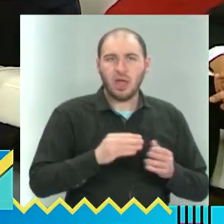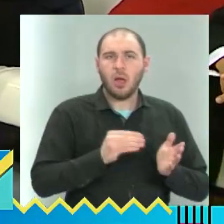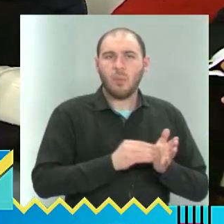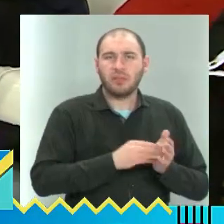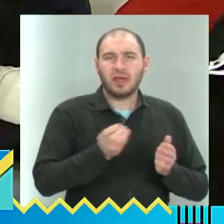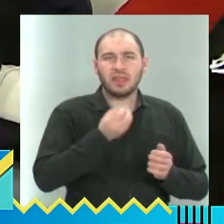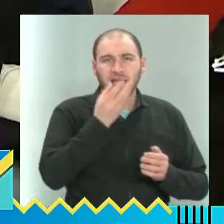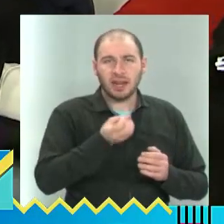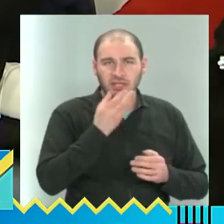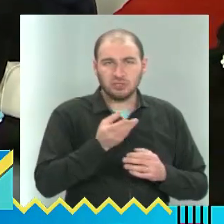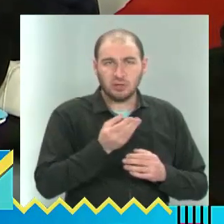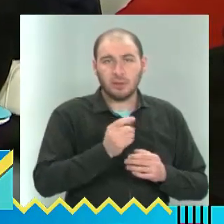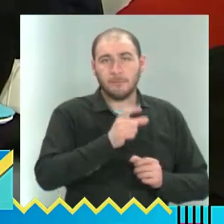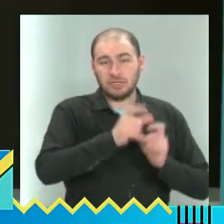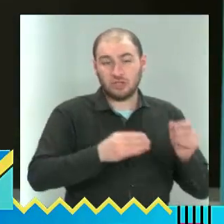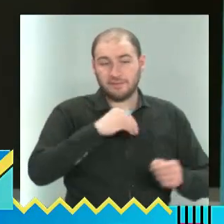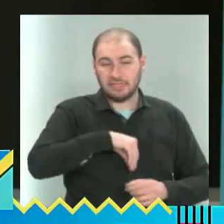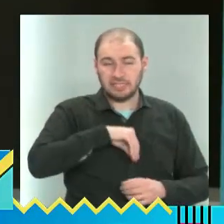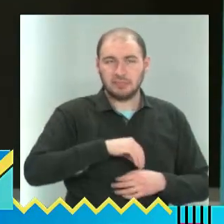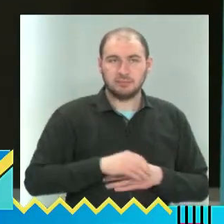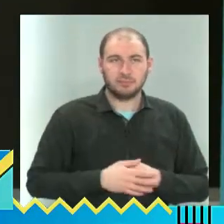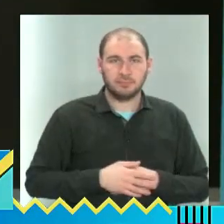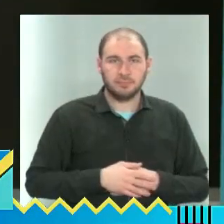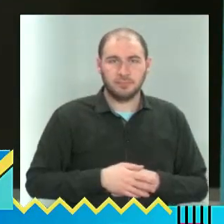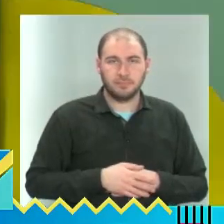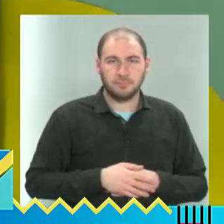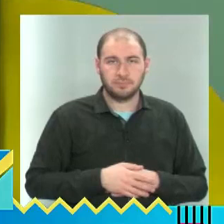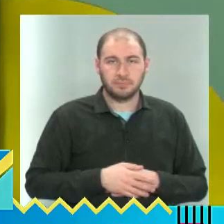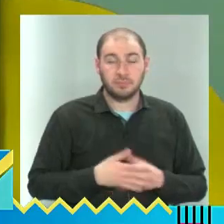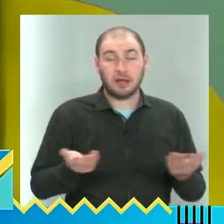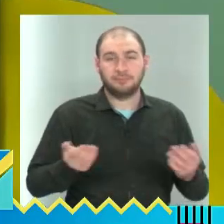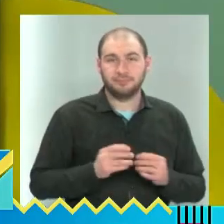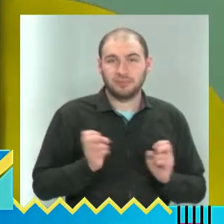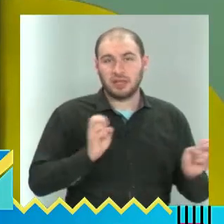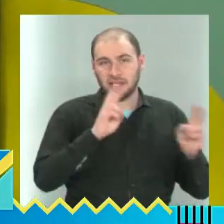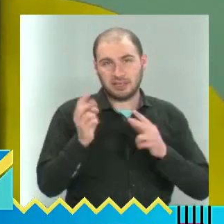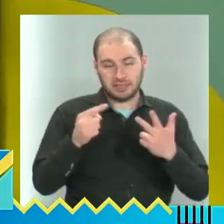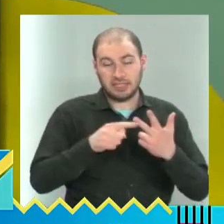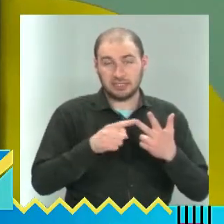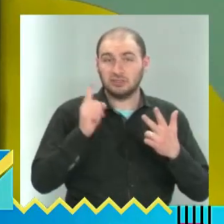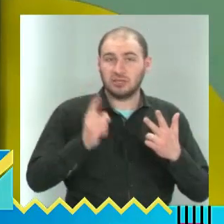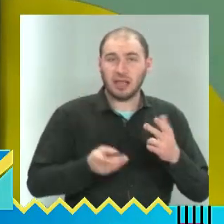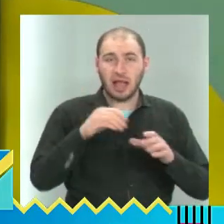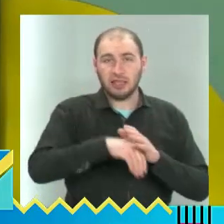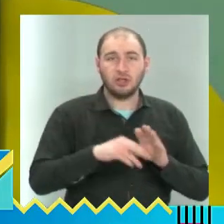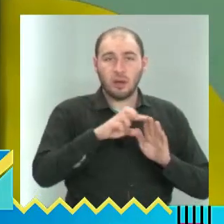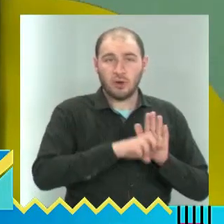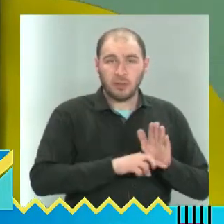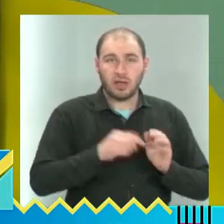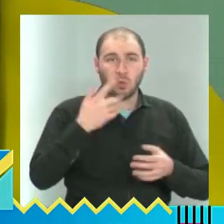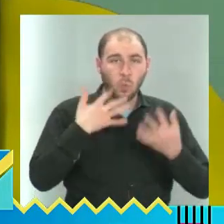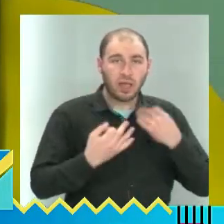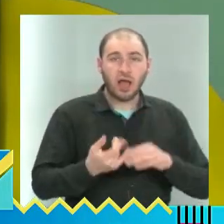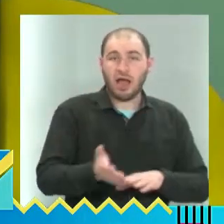la declaración de las víctimas. Y bueno, y el tercer objetivo que tenemos también dentro del programa es la